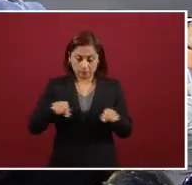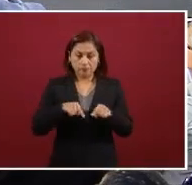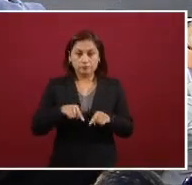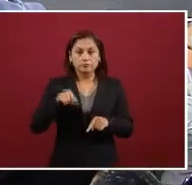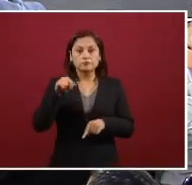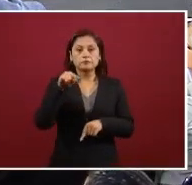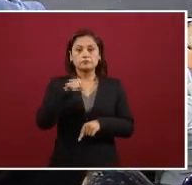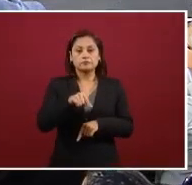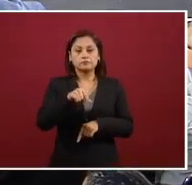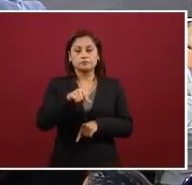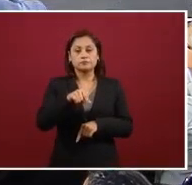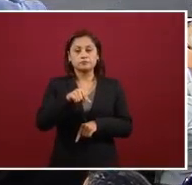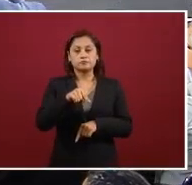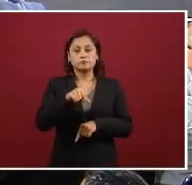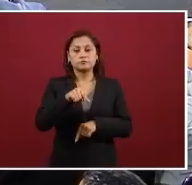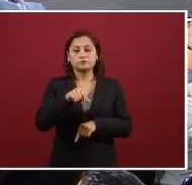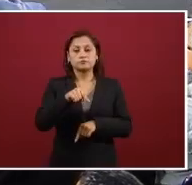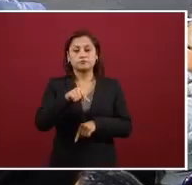es así,